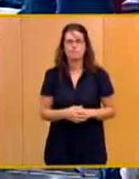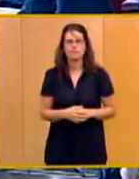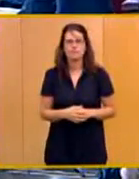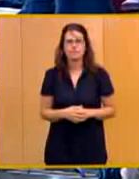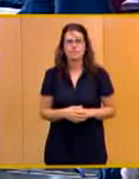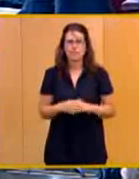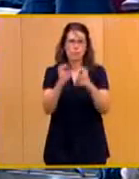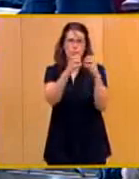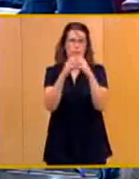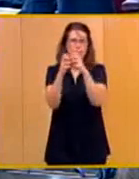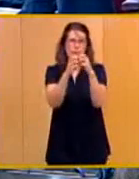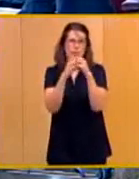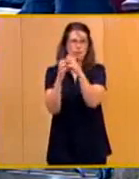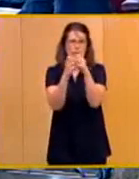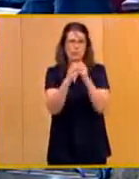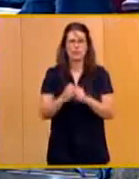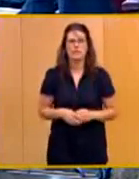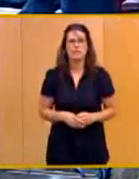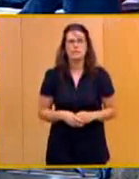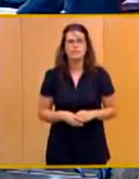Silencio, por favor.